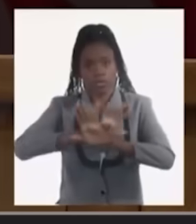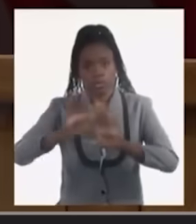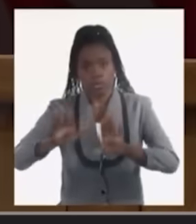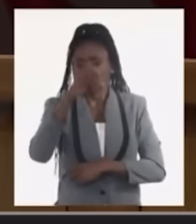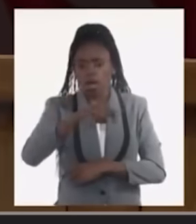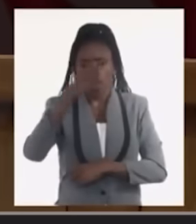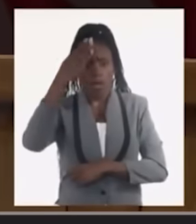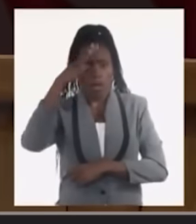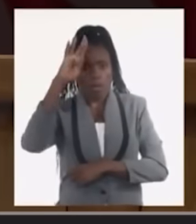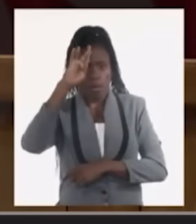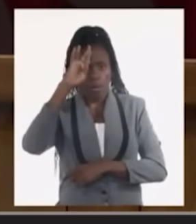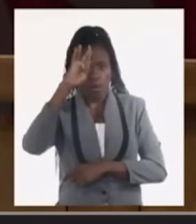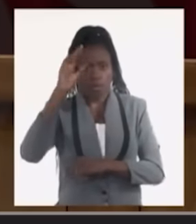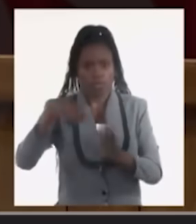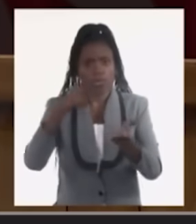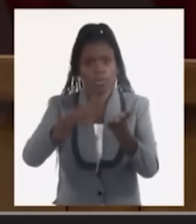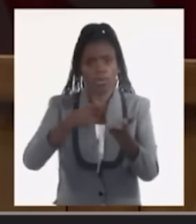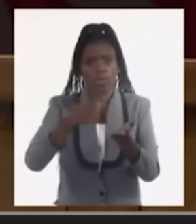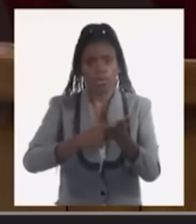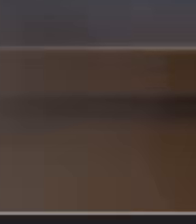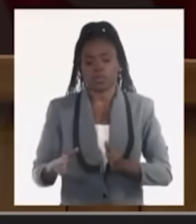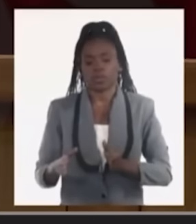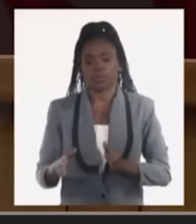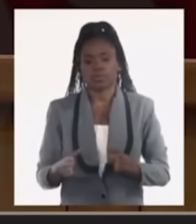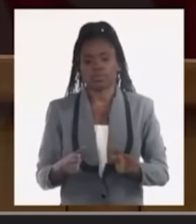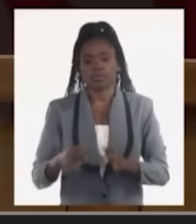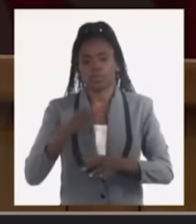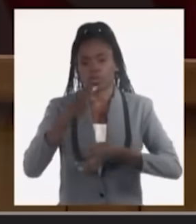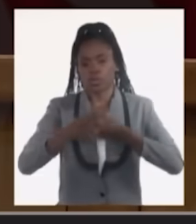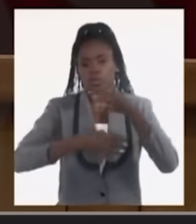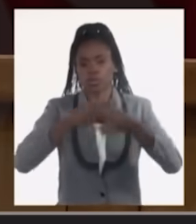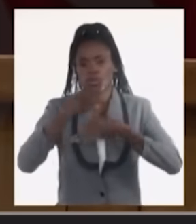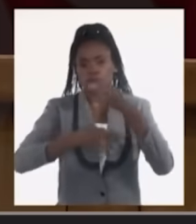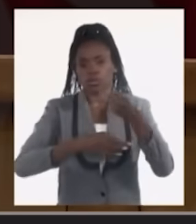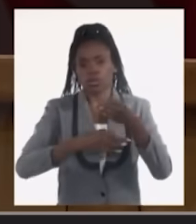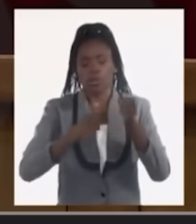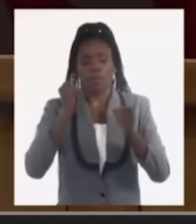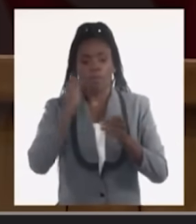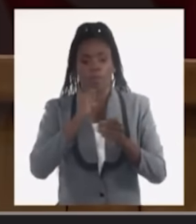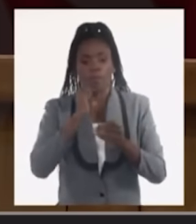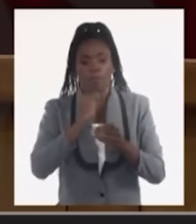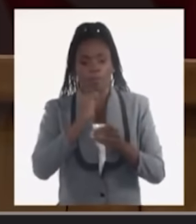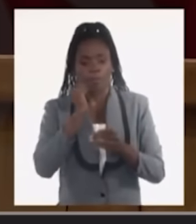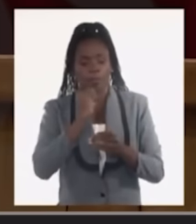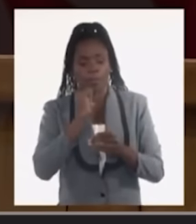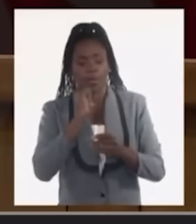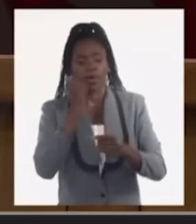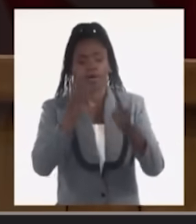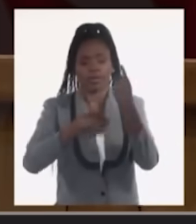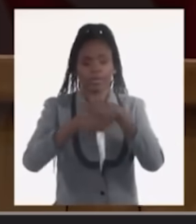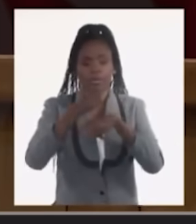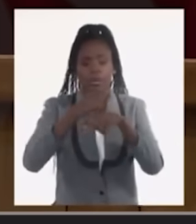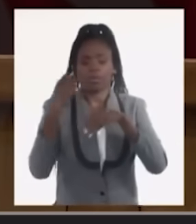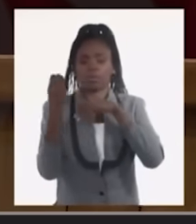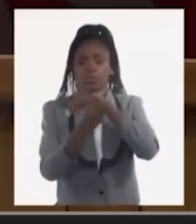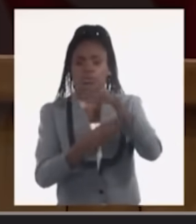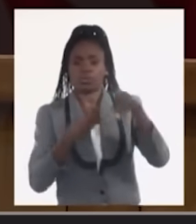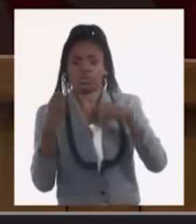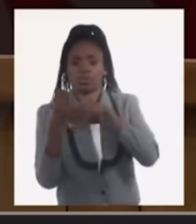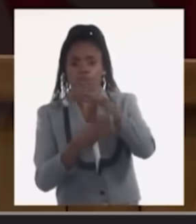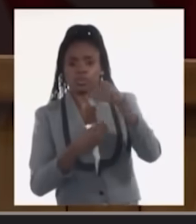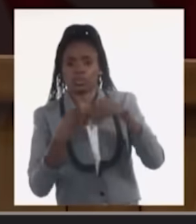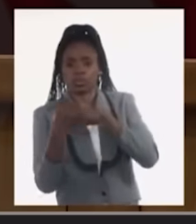las tierras y me van pagando con producciones. Estimular las inversiones para ir transformando la